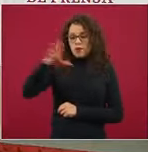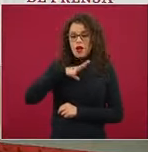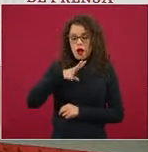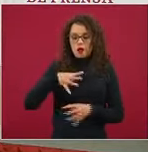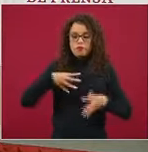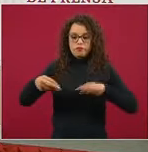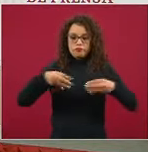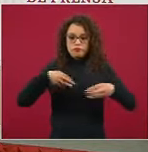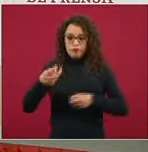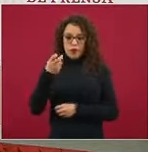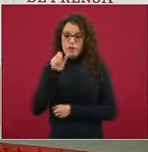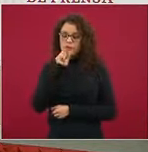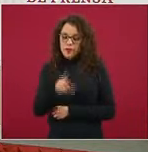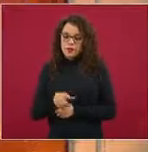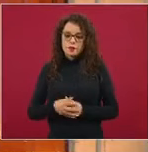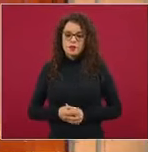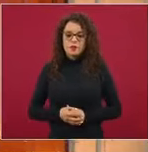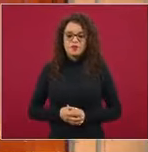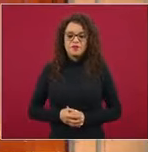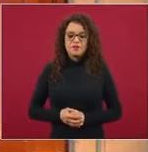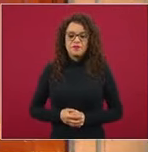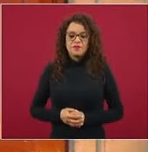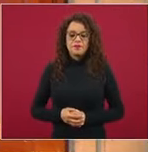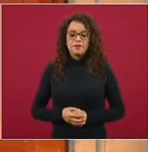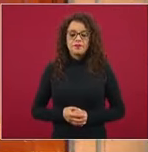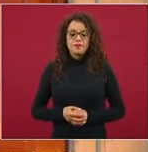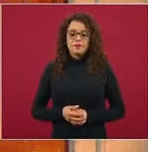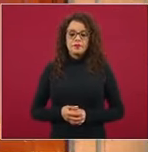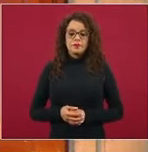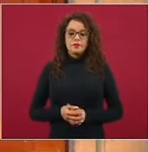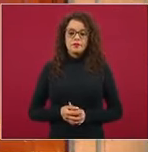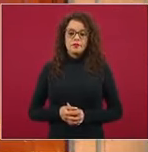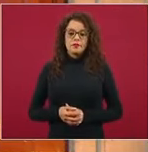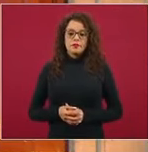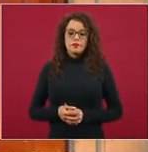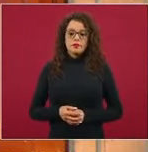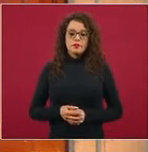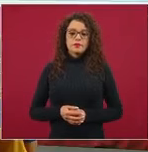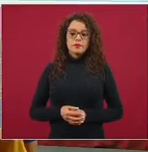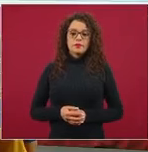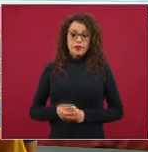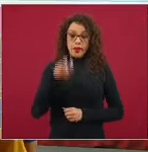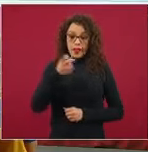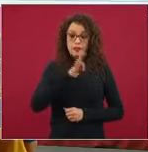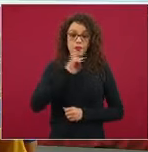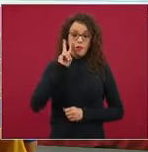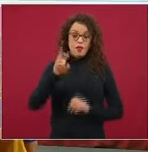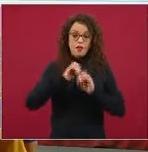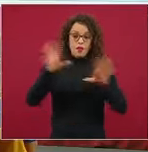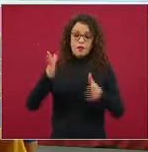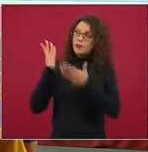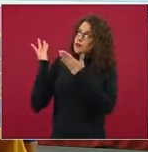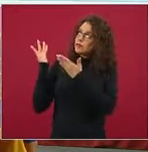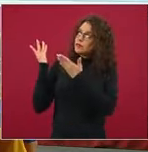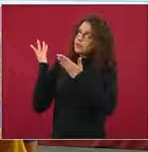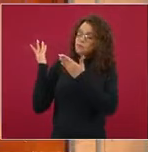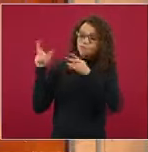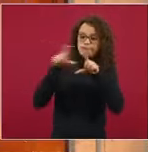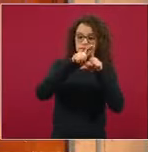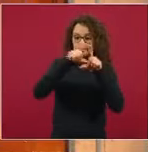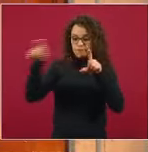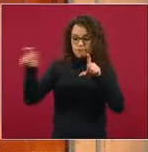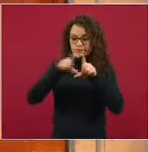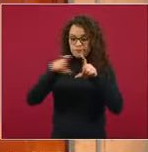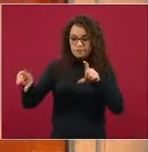en aquellos. Veamos la siguiente diapositiva, y aquí precisamente tenemos justo la distribución por tipo